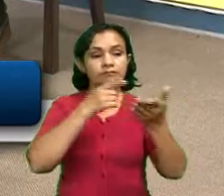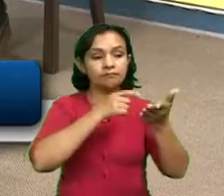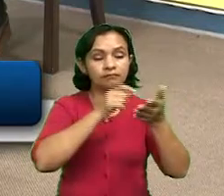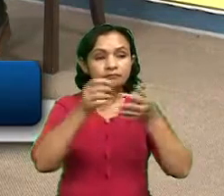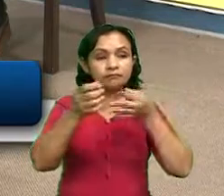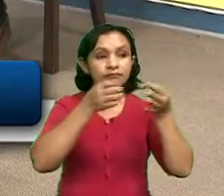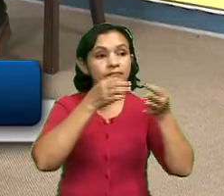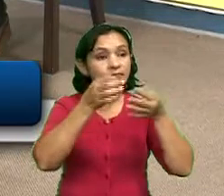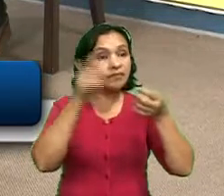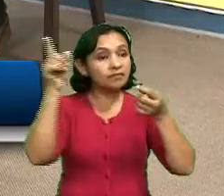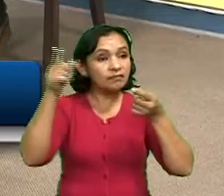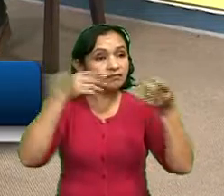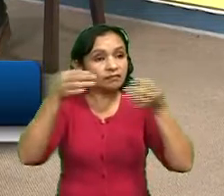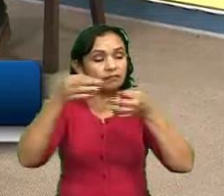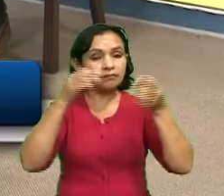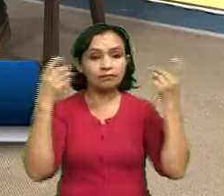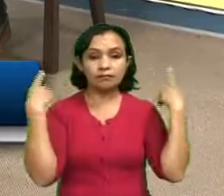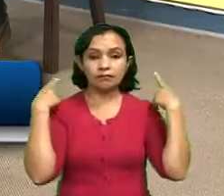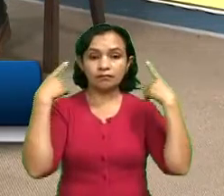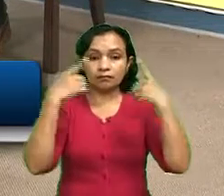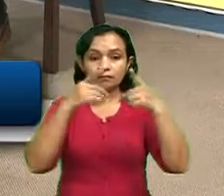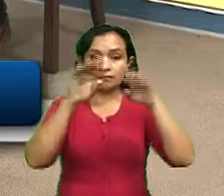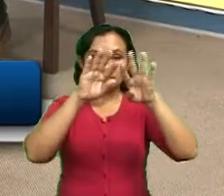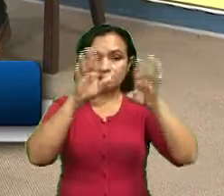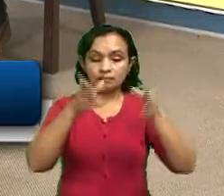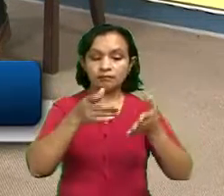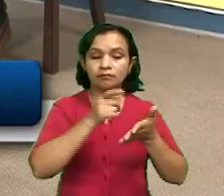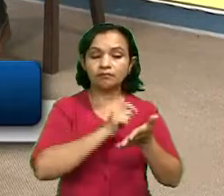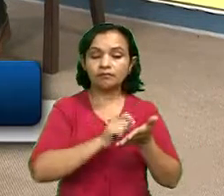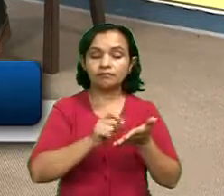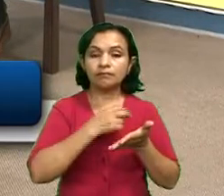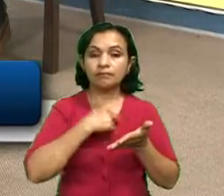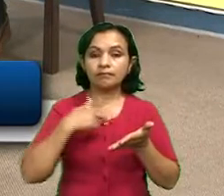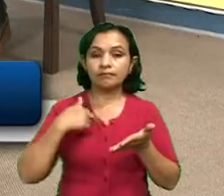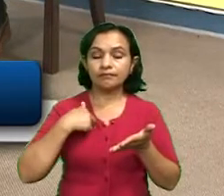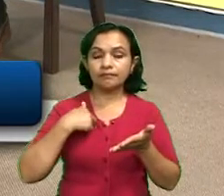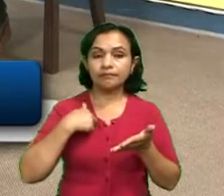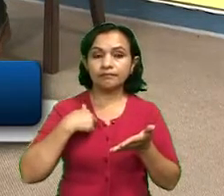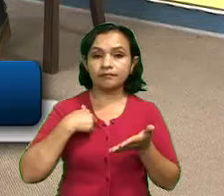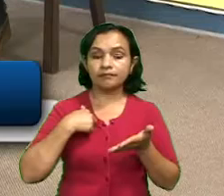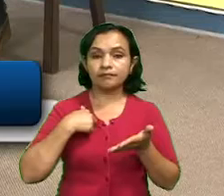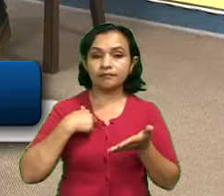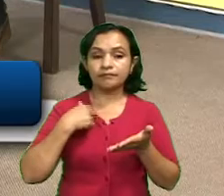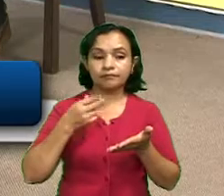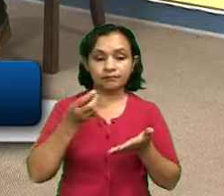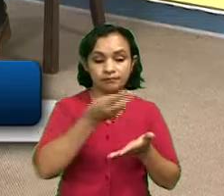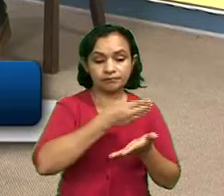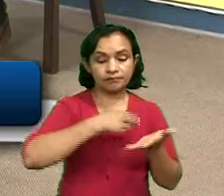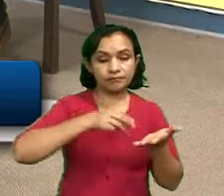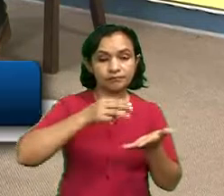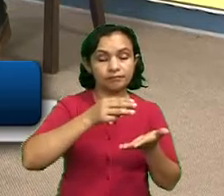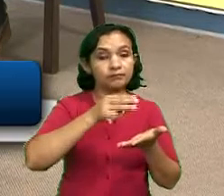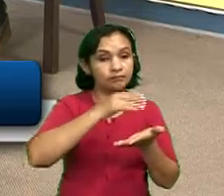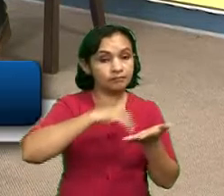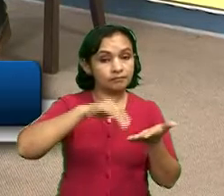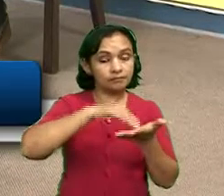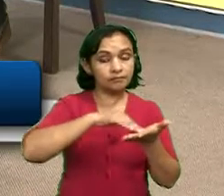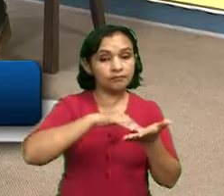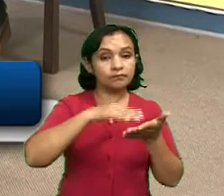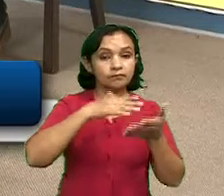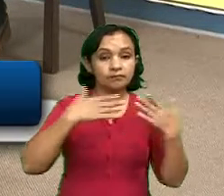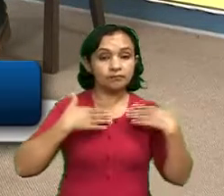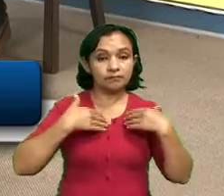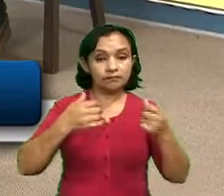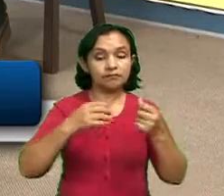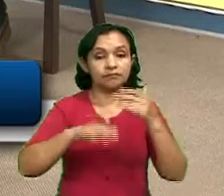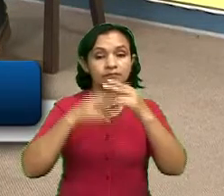queja. Y entonces nuestra directora, ella va a realizar los trámites adecuados con lo que es el CILAI, el Ministerio de Salud, el MINSA, para